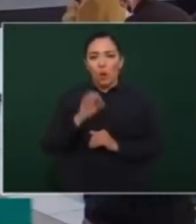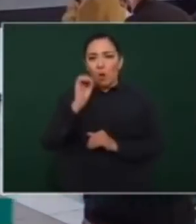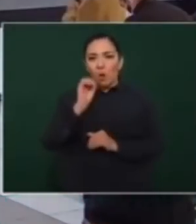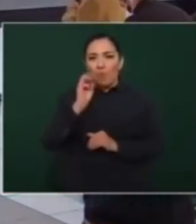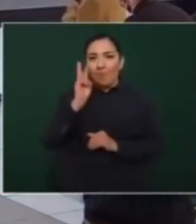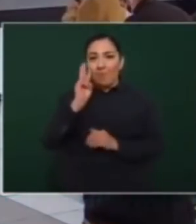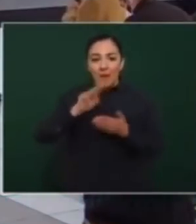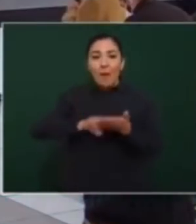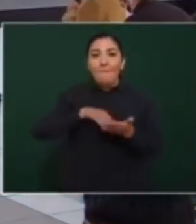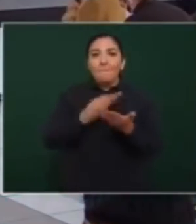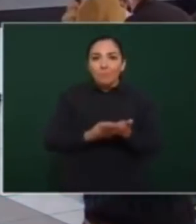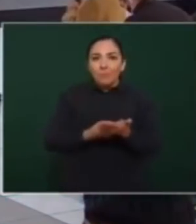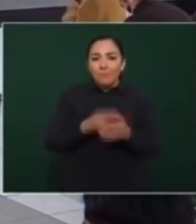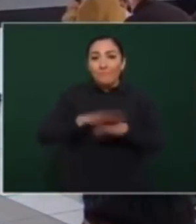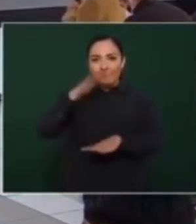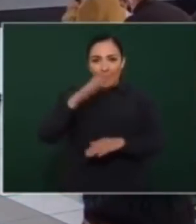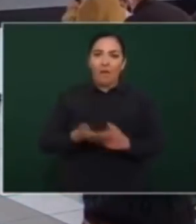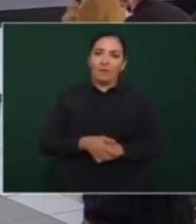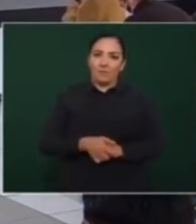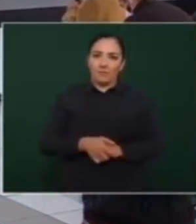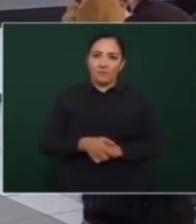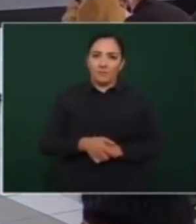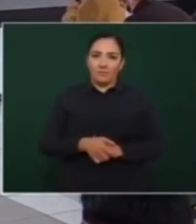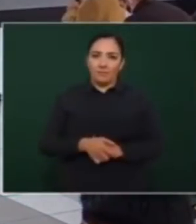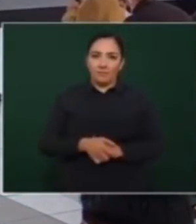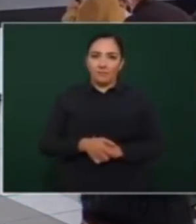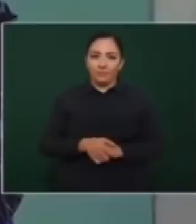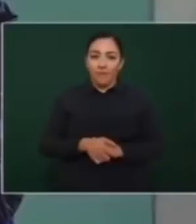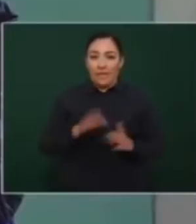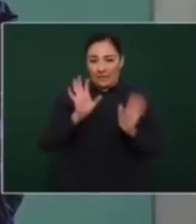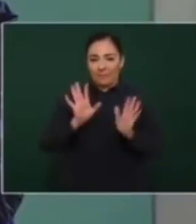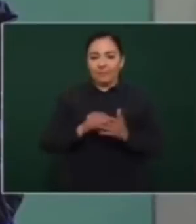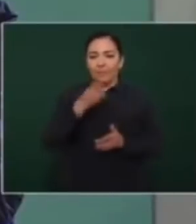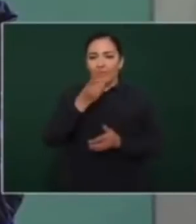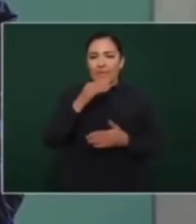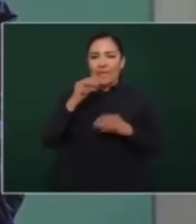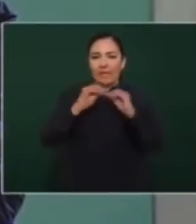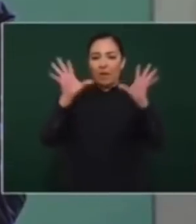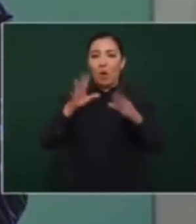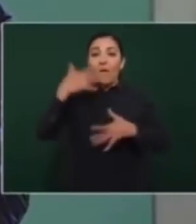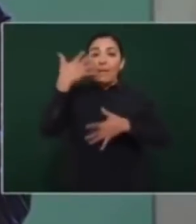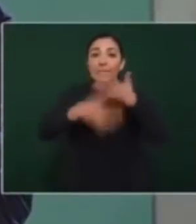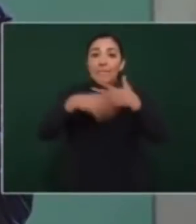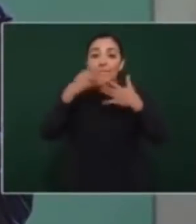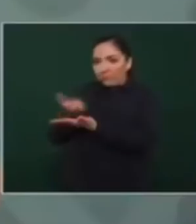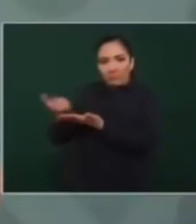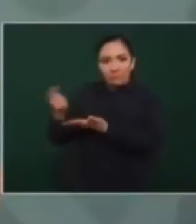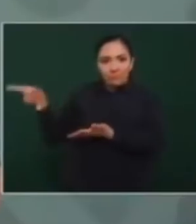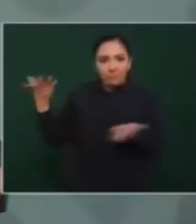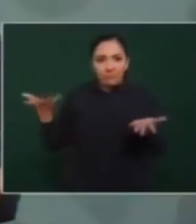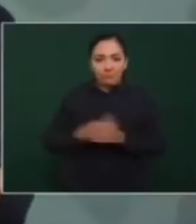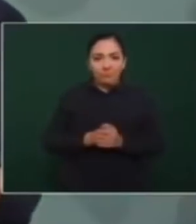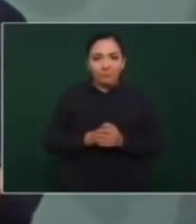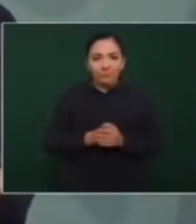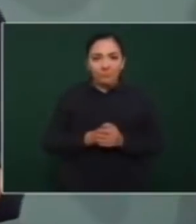2 y hasta 3 veces más. Es decir, que ganan como 15 millones de pesos mensuales y